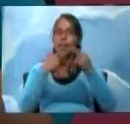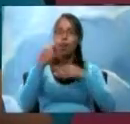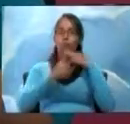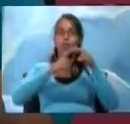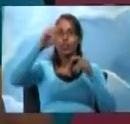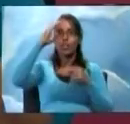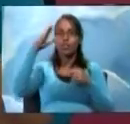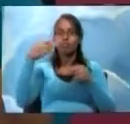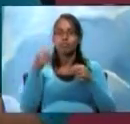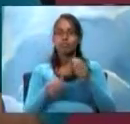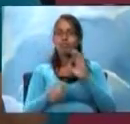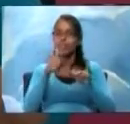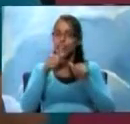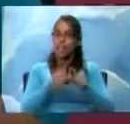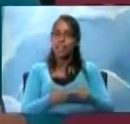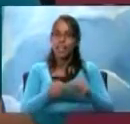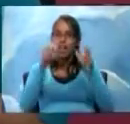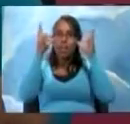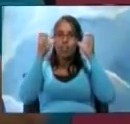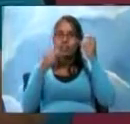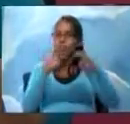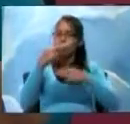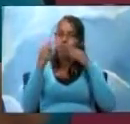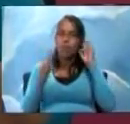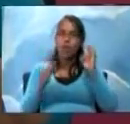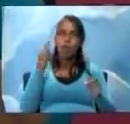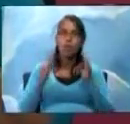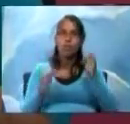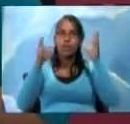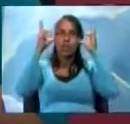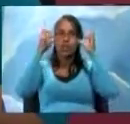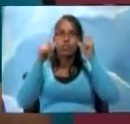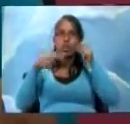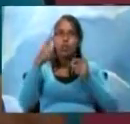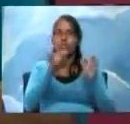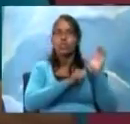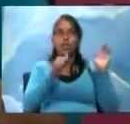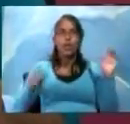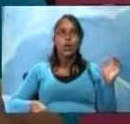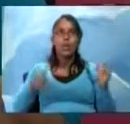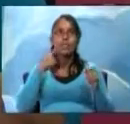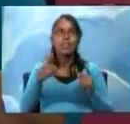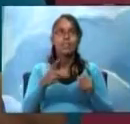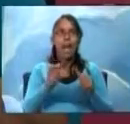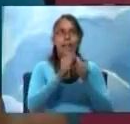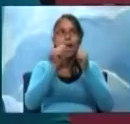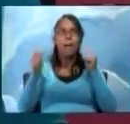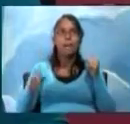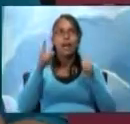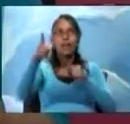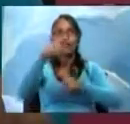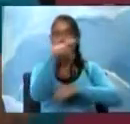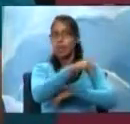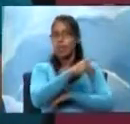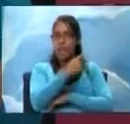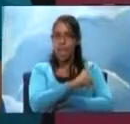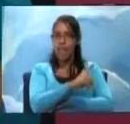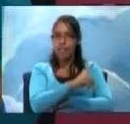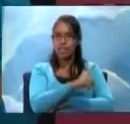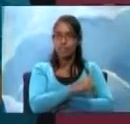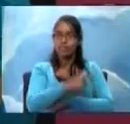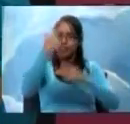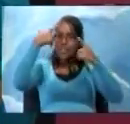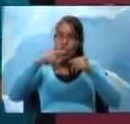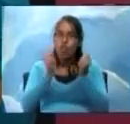Dios, ¿qué más le queda? Escuchar esa voz de juicio y escuchar cuando el Señor les dice que tiene que apartarlos a su izquierda.